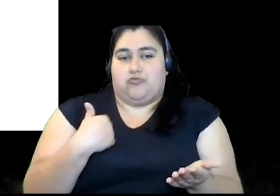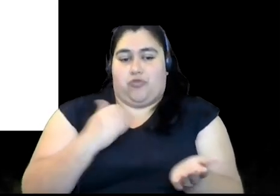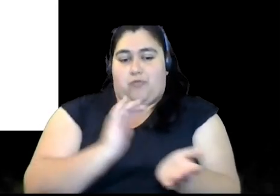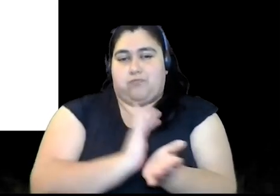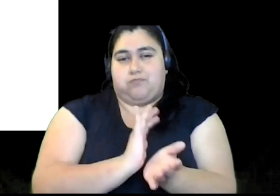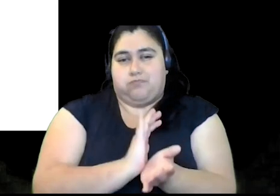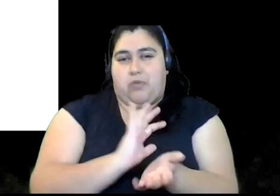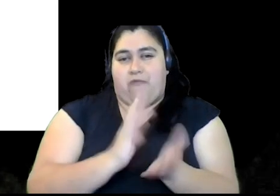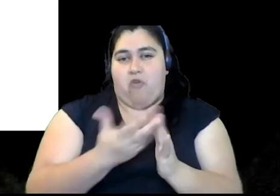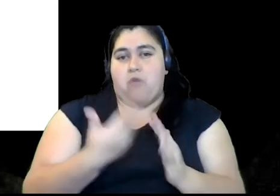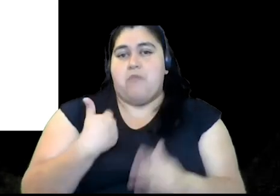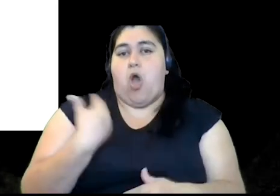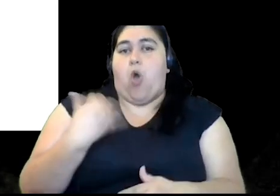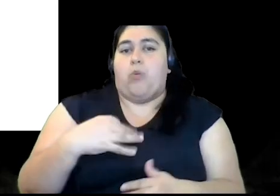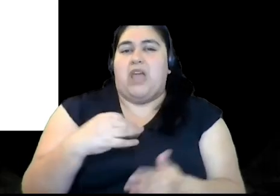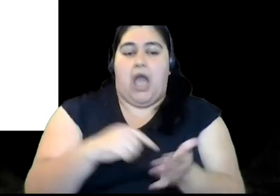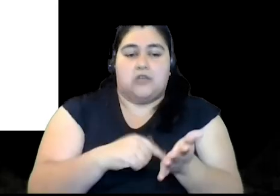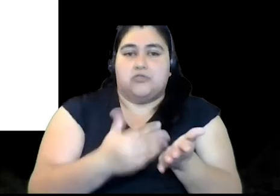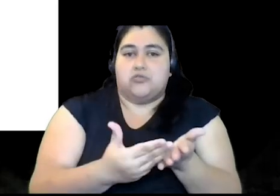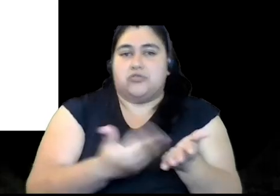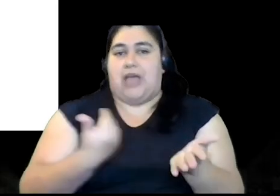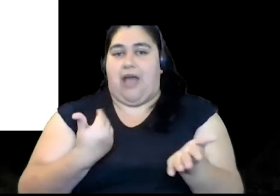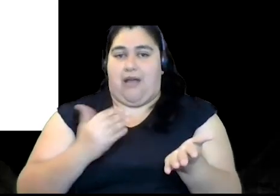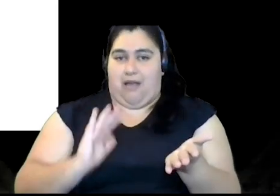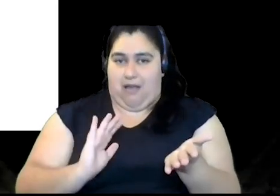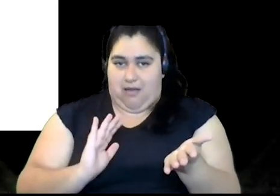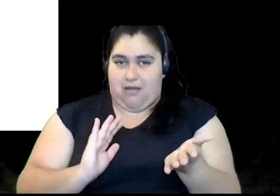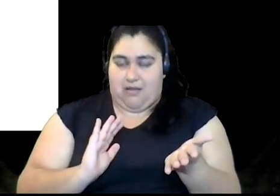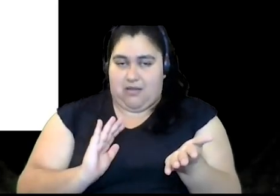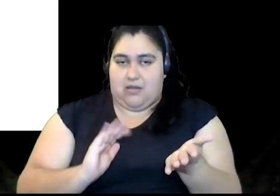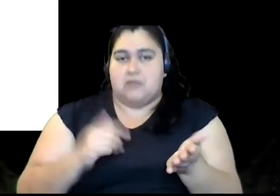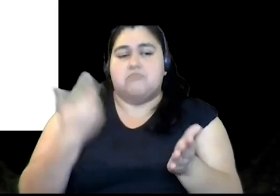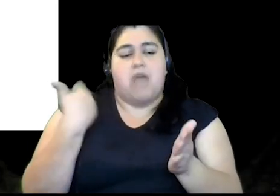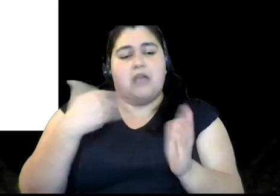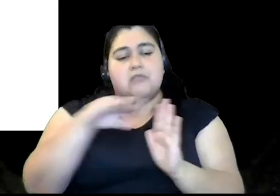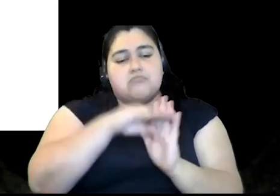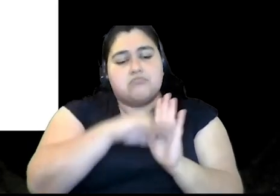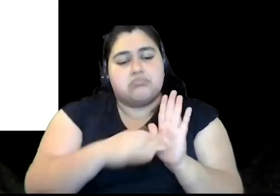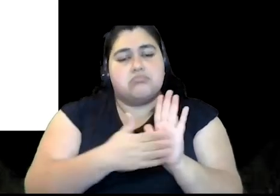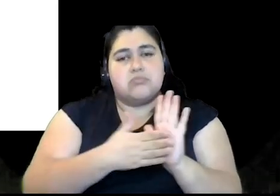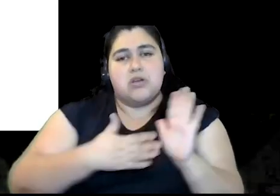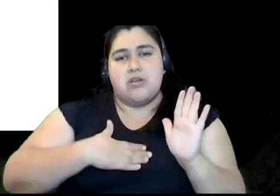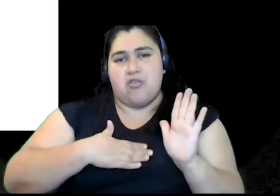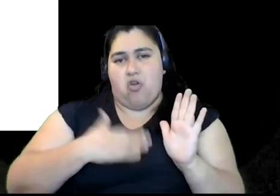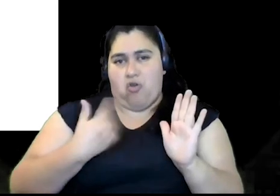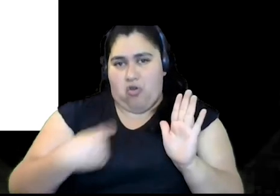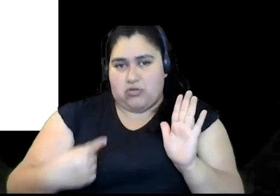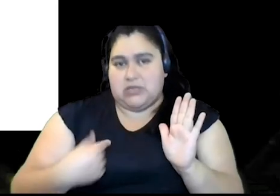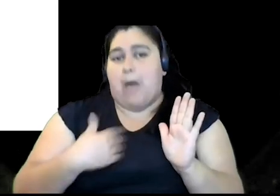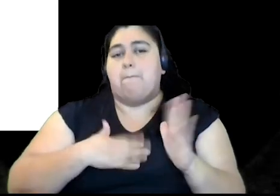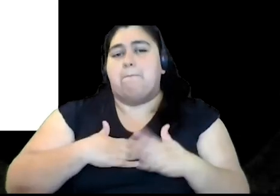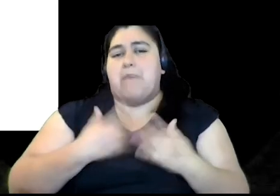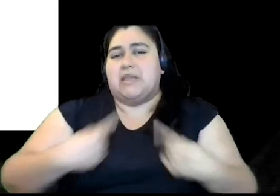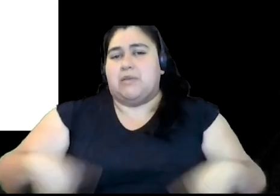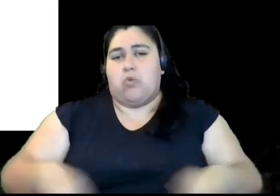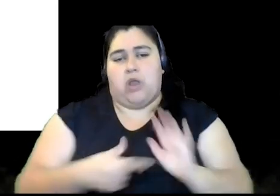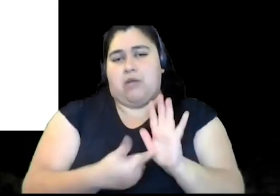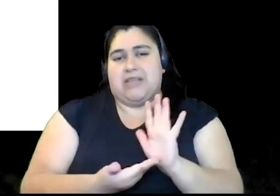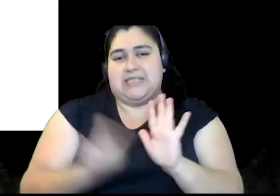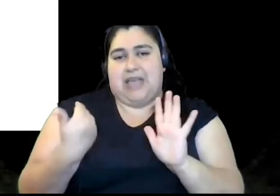elimina de la obligación de la justificación de las variaciones patrimoniales, lo cual creo que